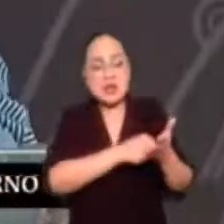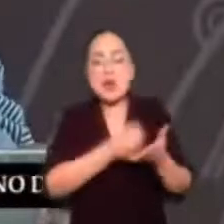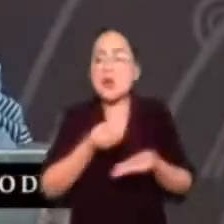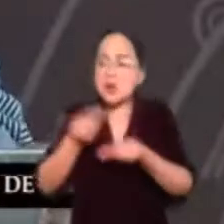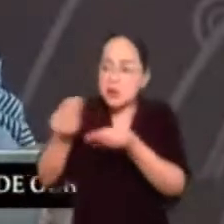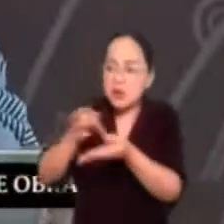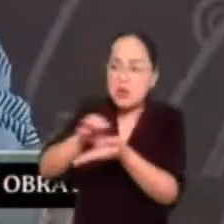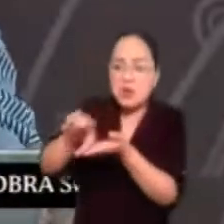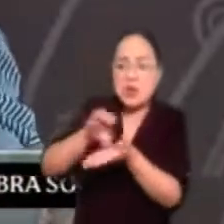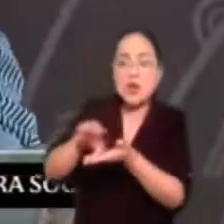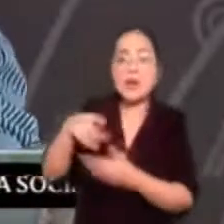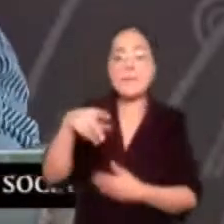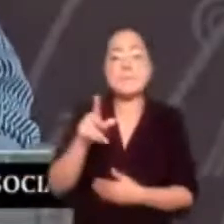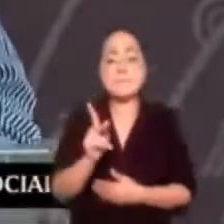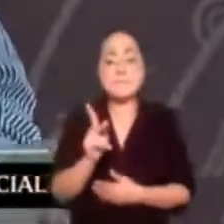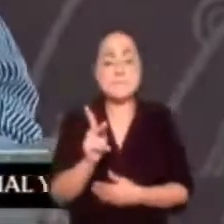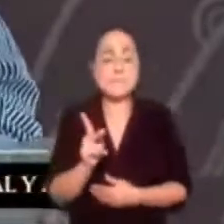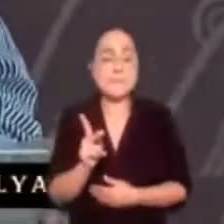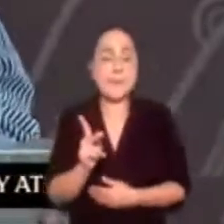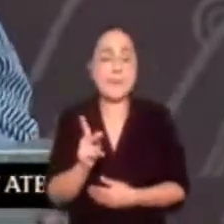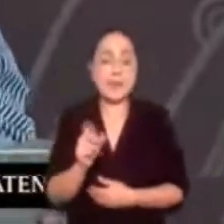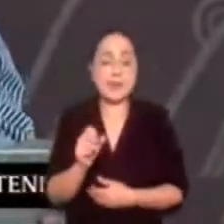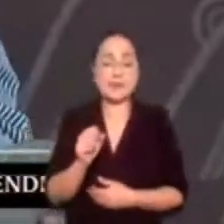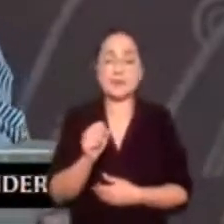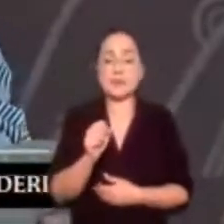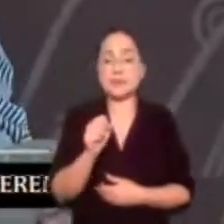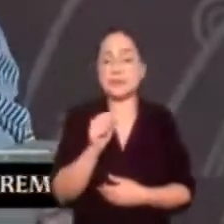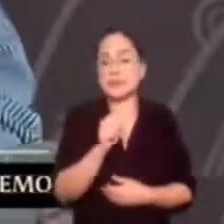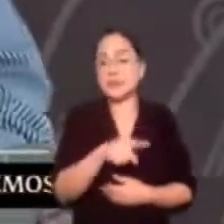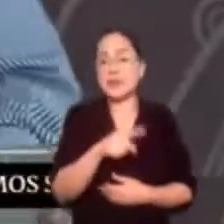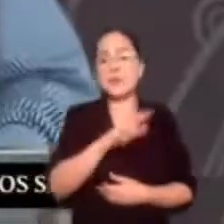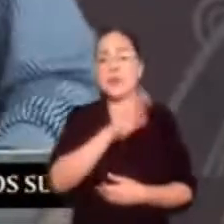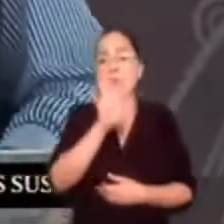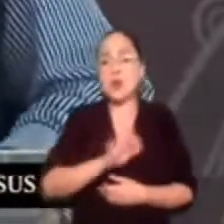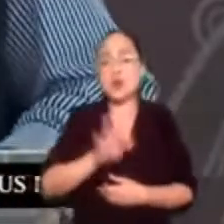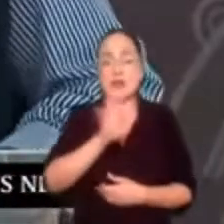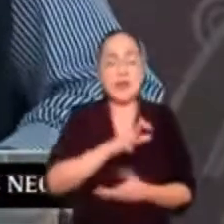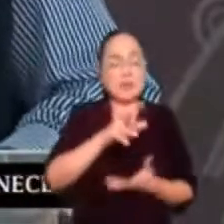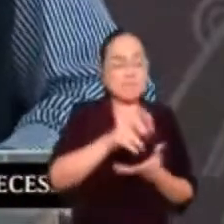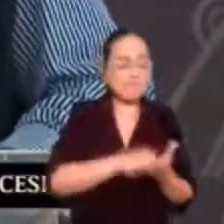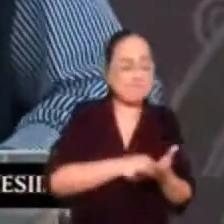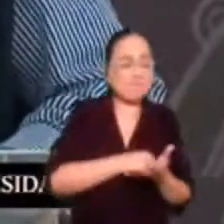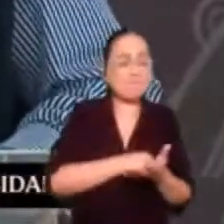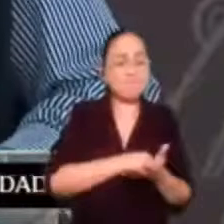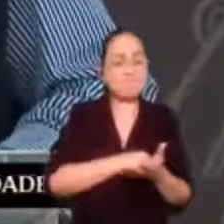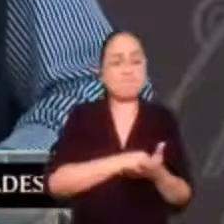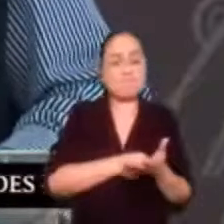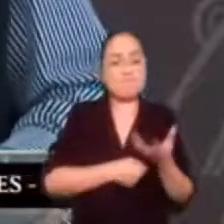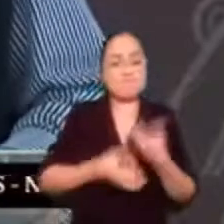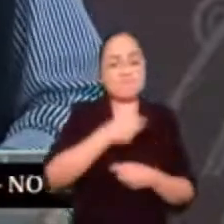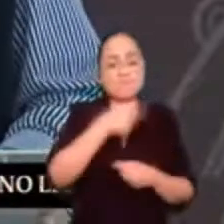usaba reteniendo un recurso, porque se los retiene a los trabajadores.